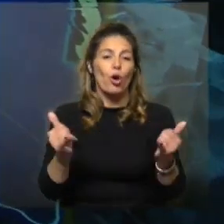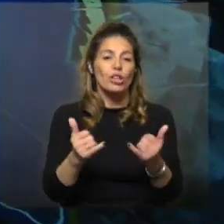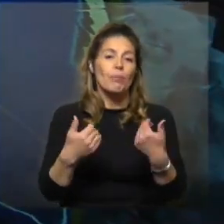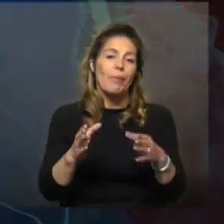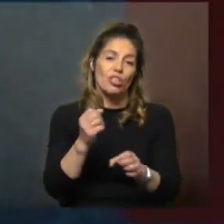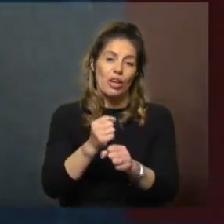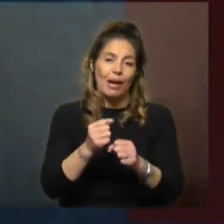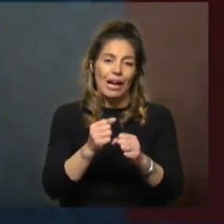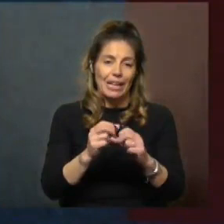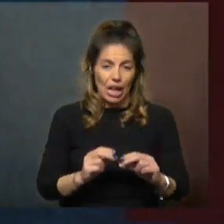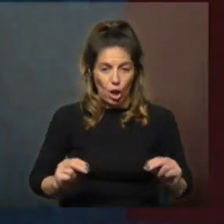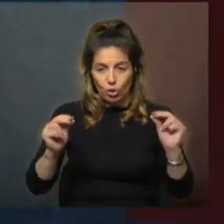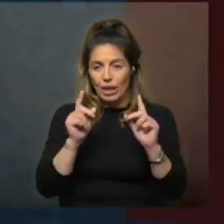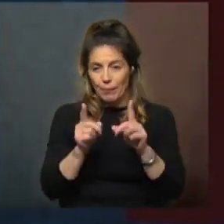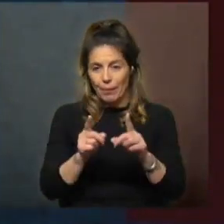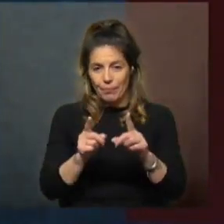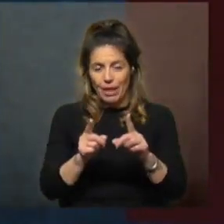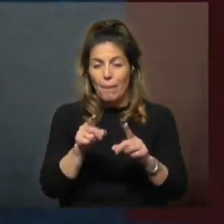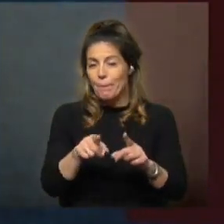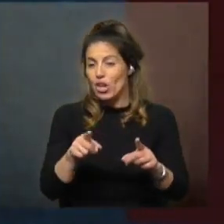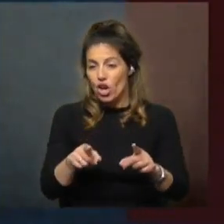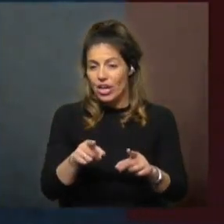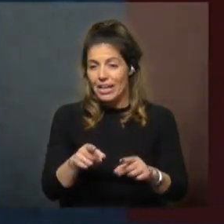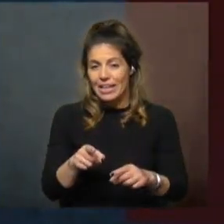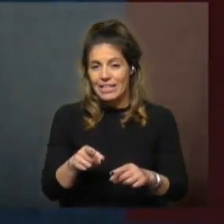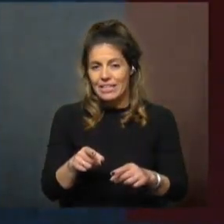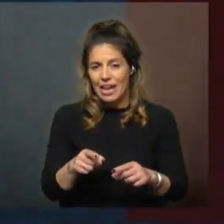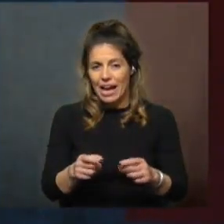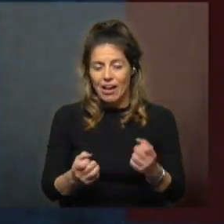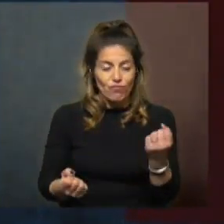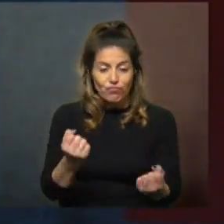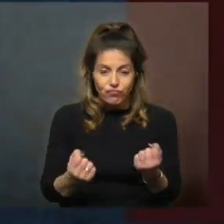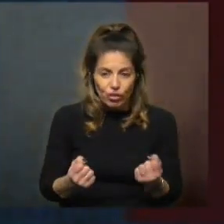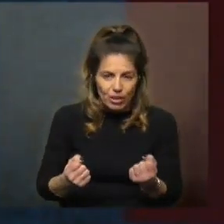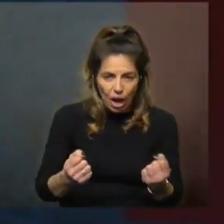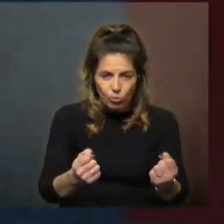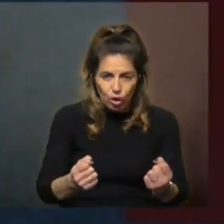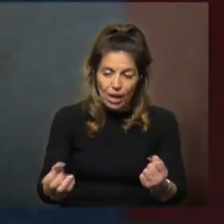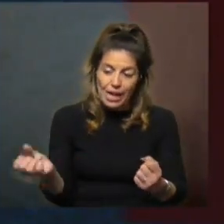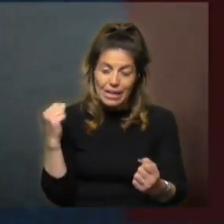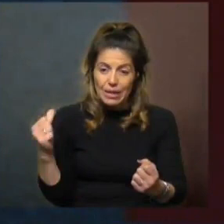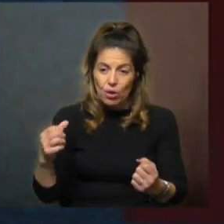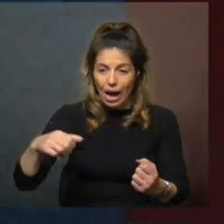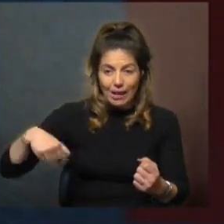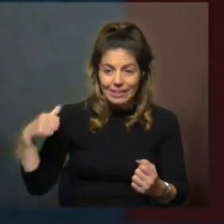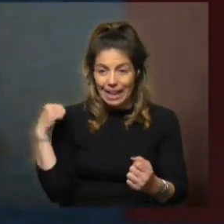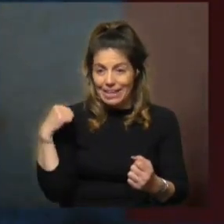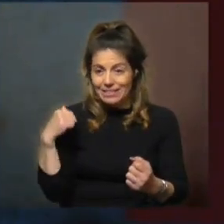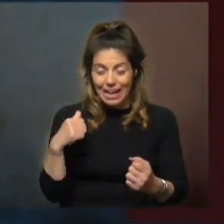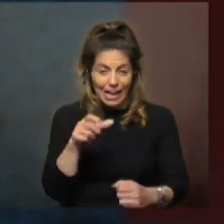pero ella se prácticamente se estrellaba con un fitito en el que metía la gente a veces escondida